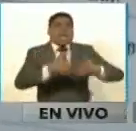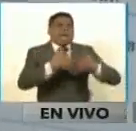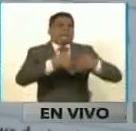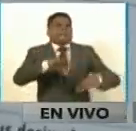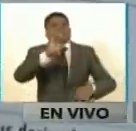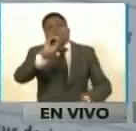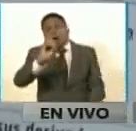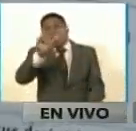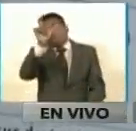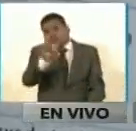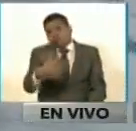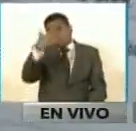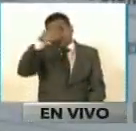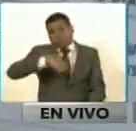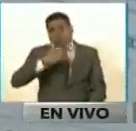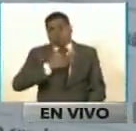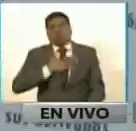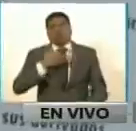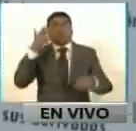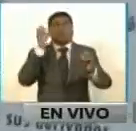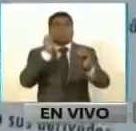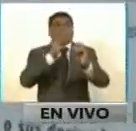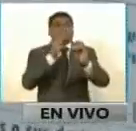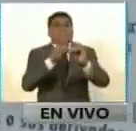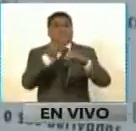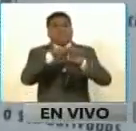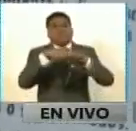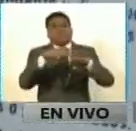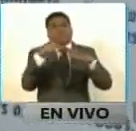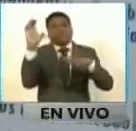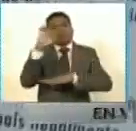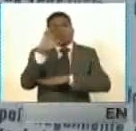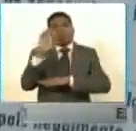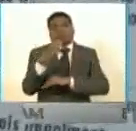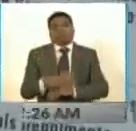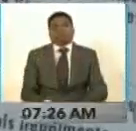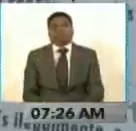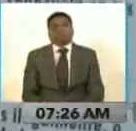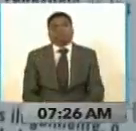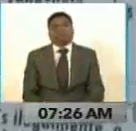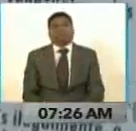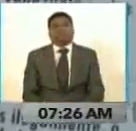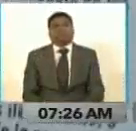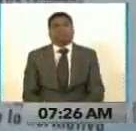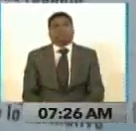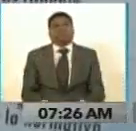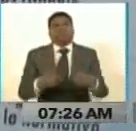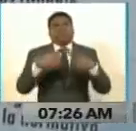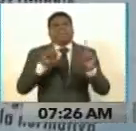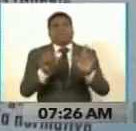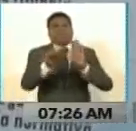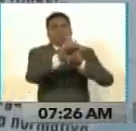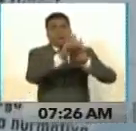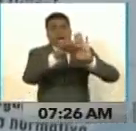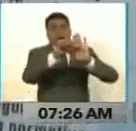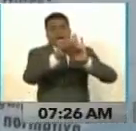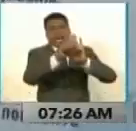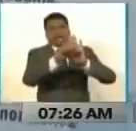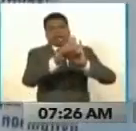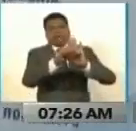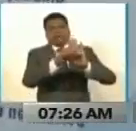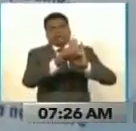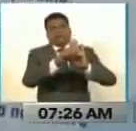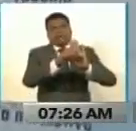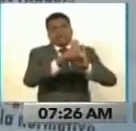por el Ministerio de minas y energía de Colombia pero el artículo el decreto